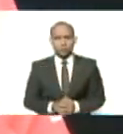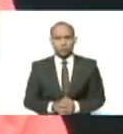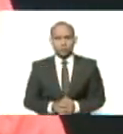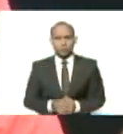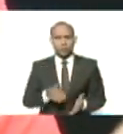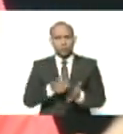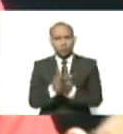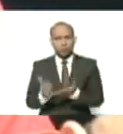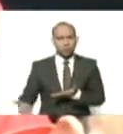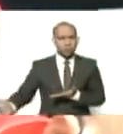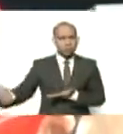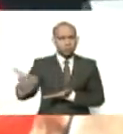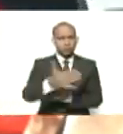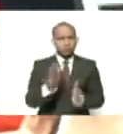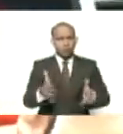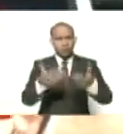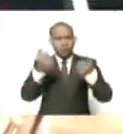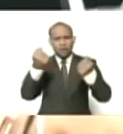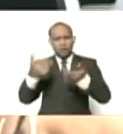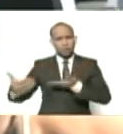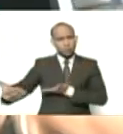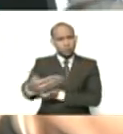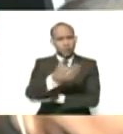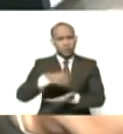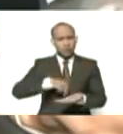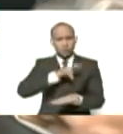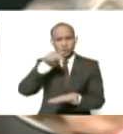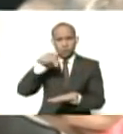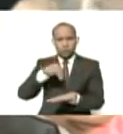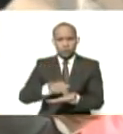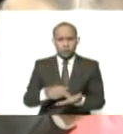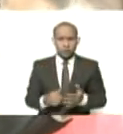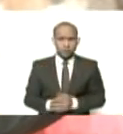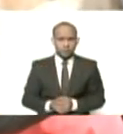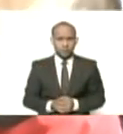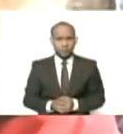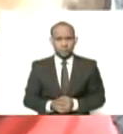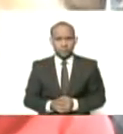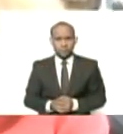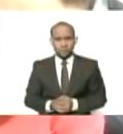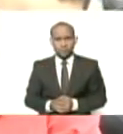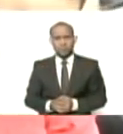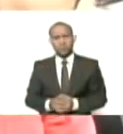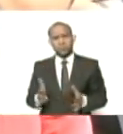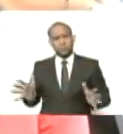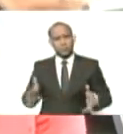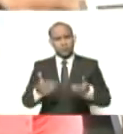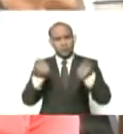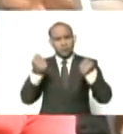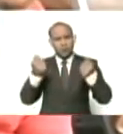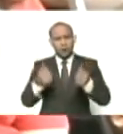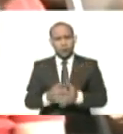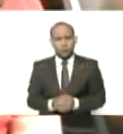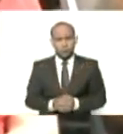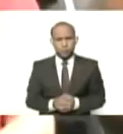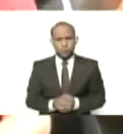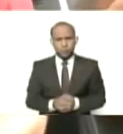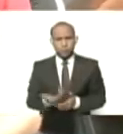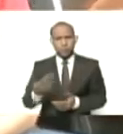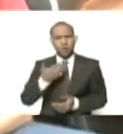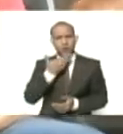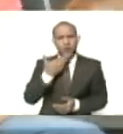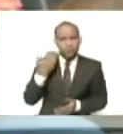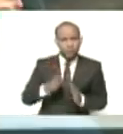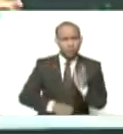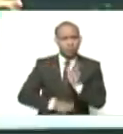en la recuperación del ingreso nacional, en la recuperación y mejoría